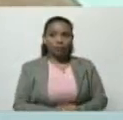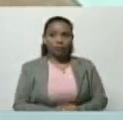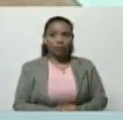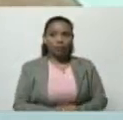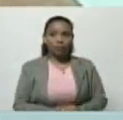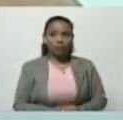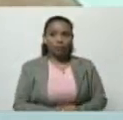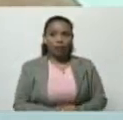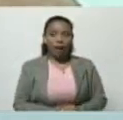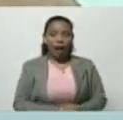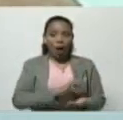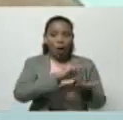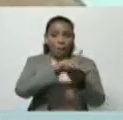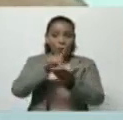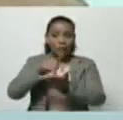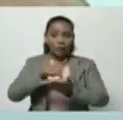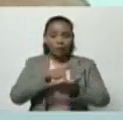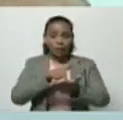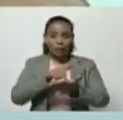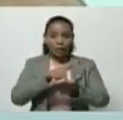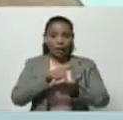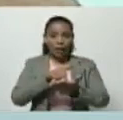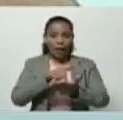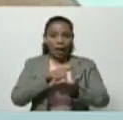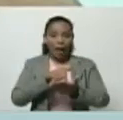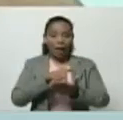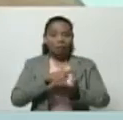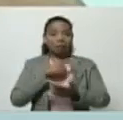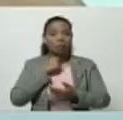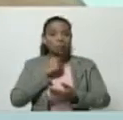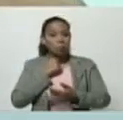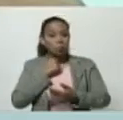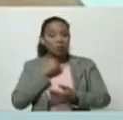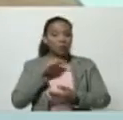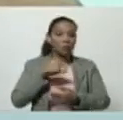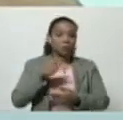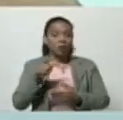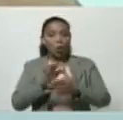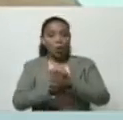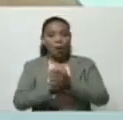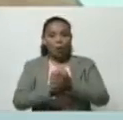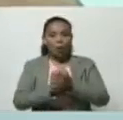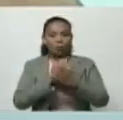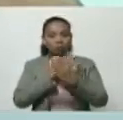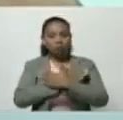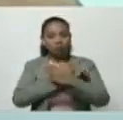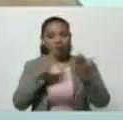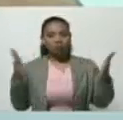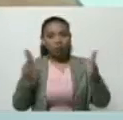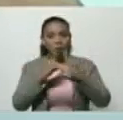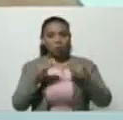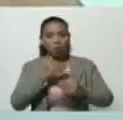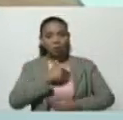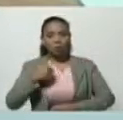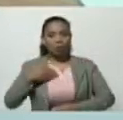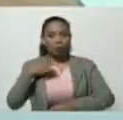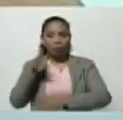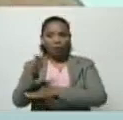a los militantes, a los simpatizantes y a los amigos, y les abrimos las puertas a todo el que quiera